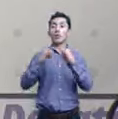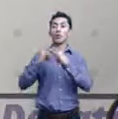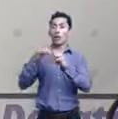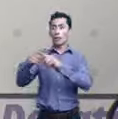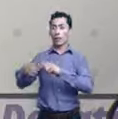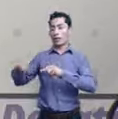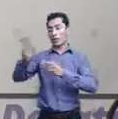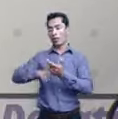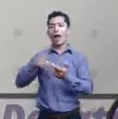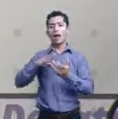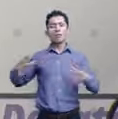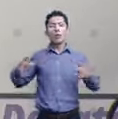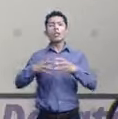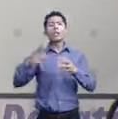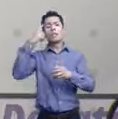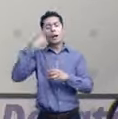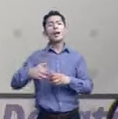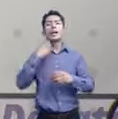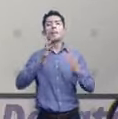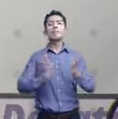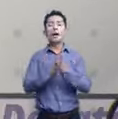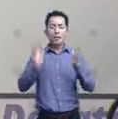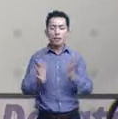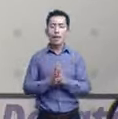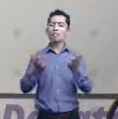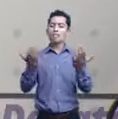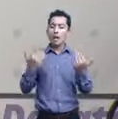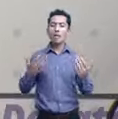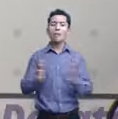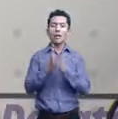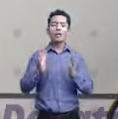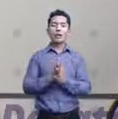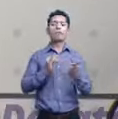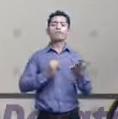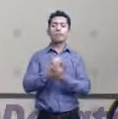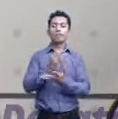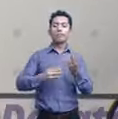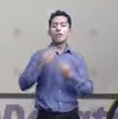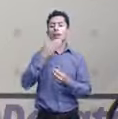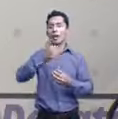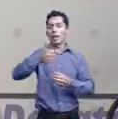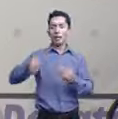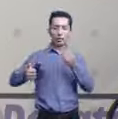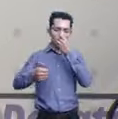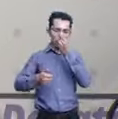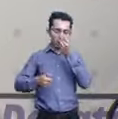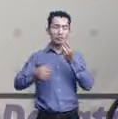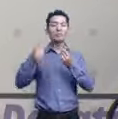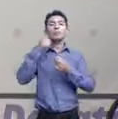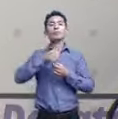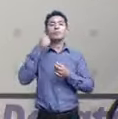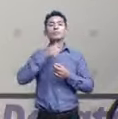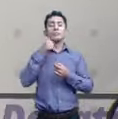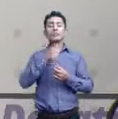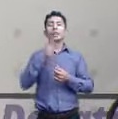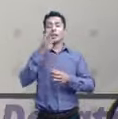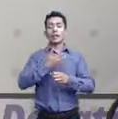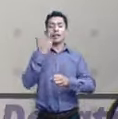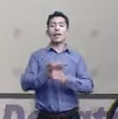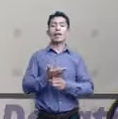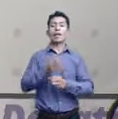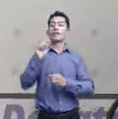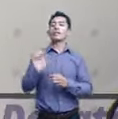instituciones con la finalidad de que participen y puedan tomar los destinos necesarios de cada institución. Siempre al lado de la Secretaría